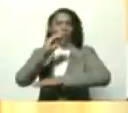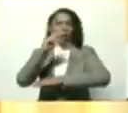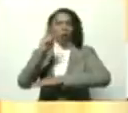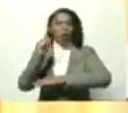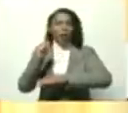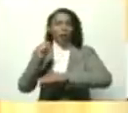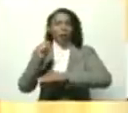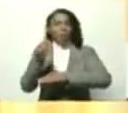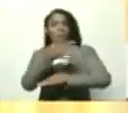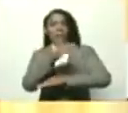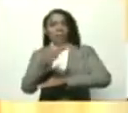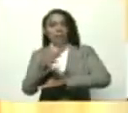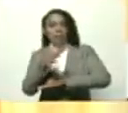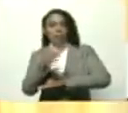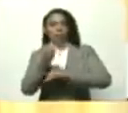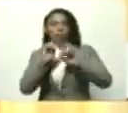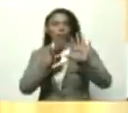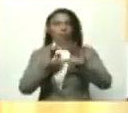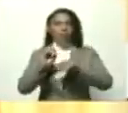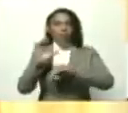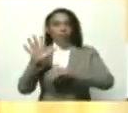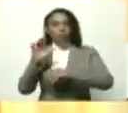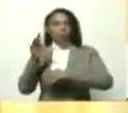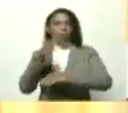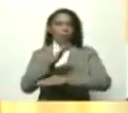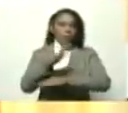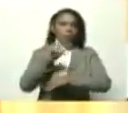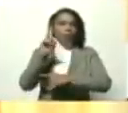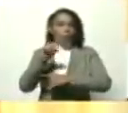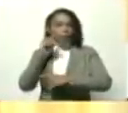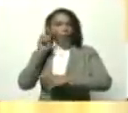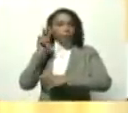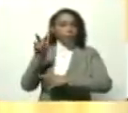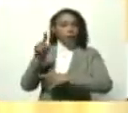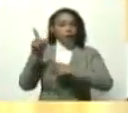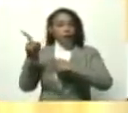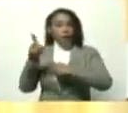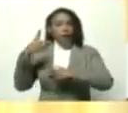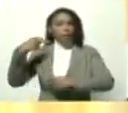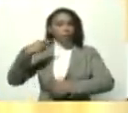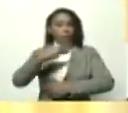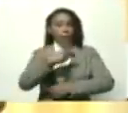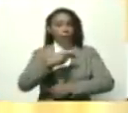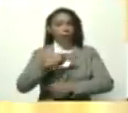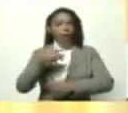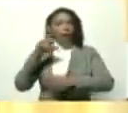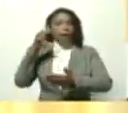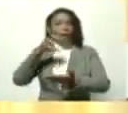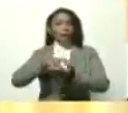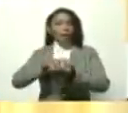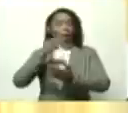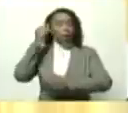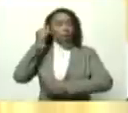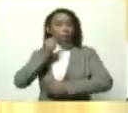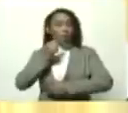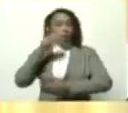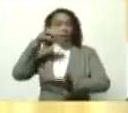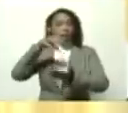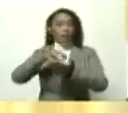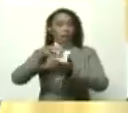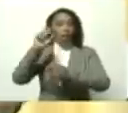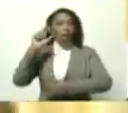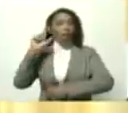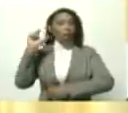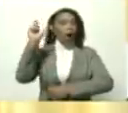905 y similares a los que acabamos de ver allí en Las Tejerías, en el estado Sucre y en el estado